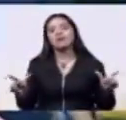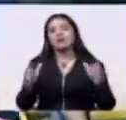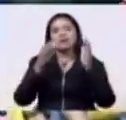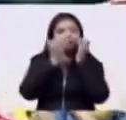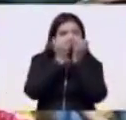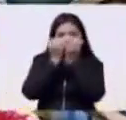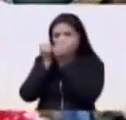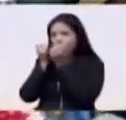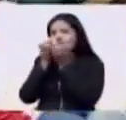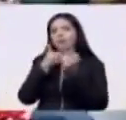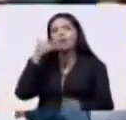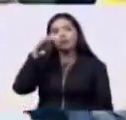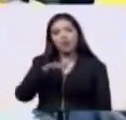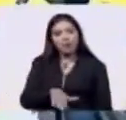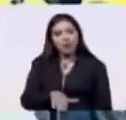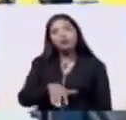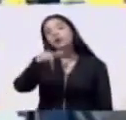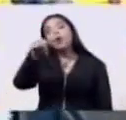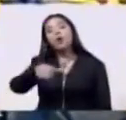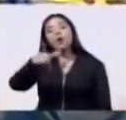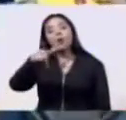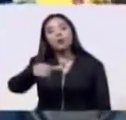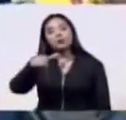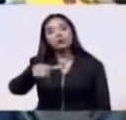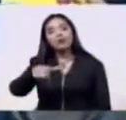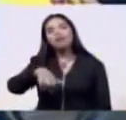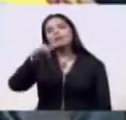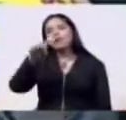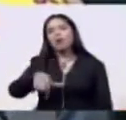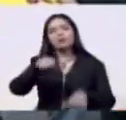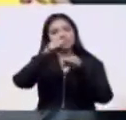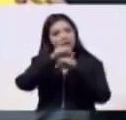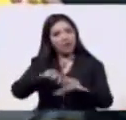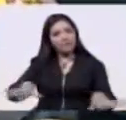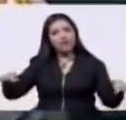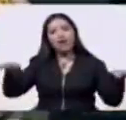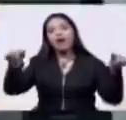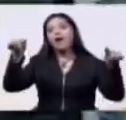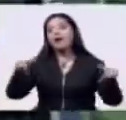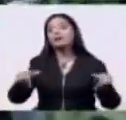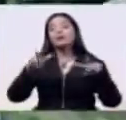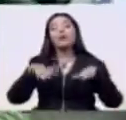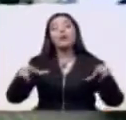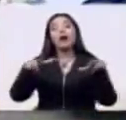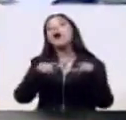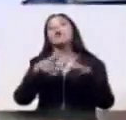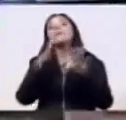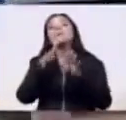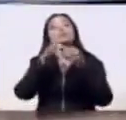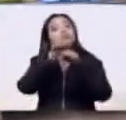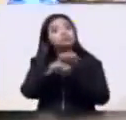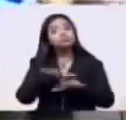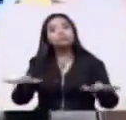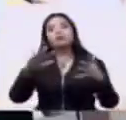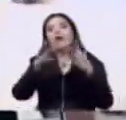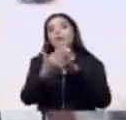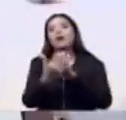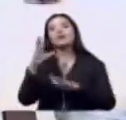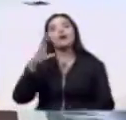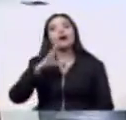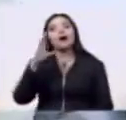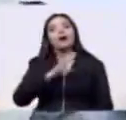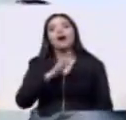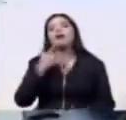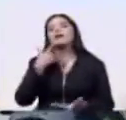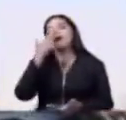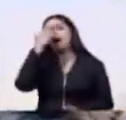terrorismo, de muerte. Hoy, desde hoy se despliegan todas estas cofradías por los barrios de Caracas, en Antímano,